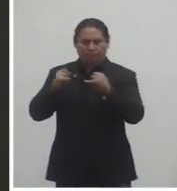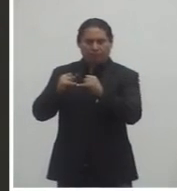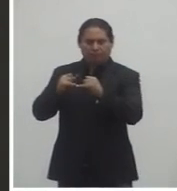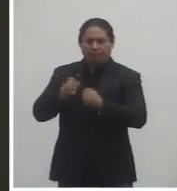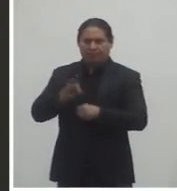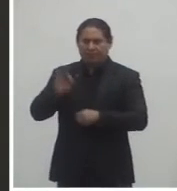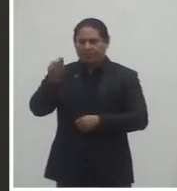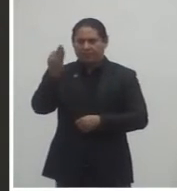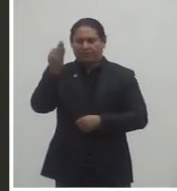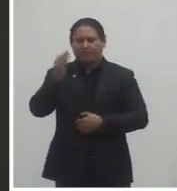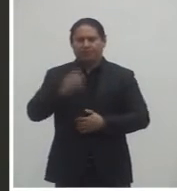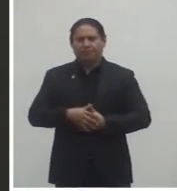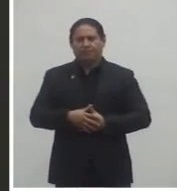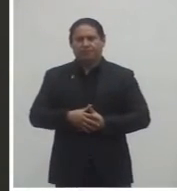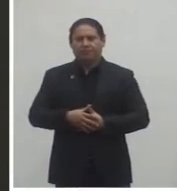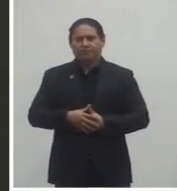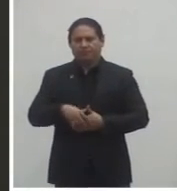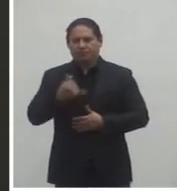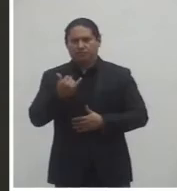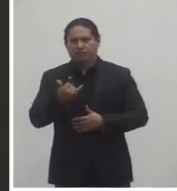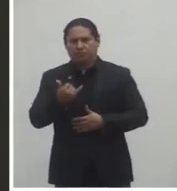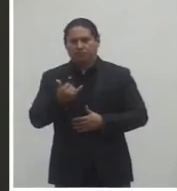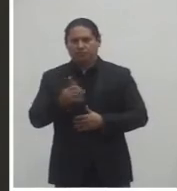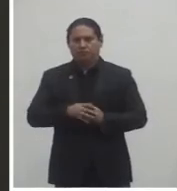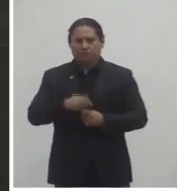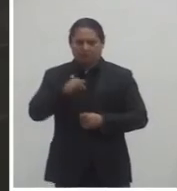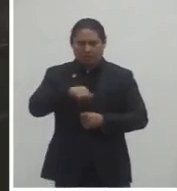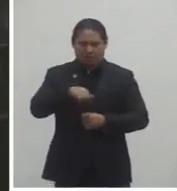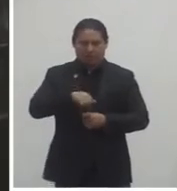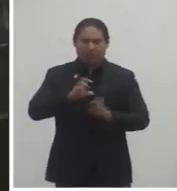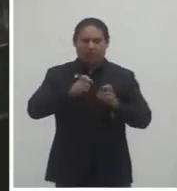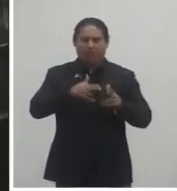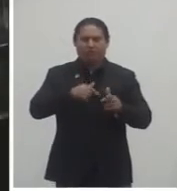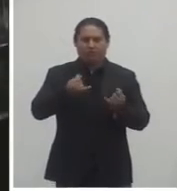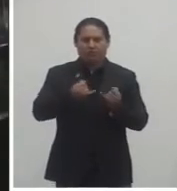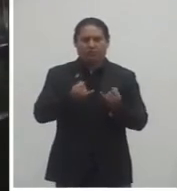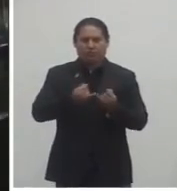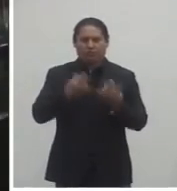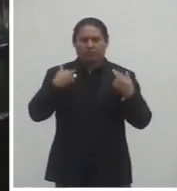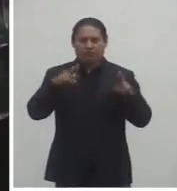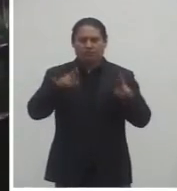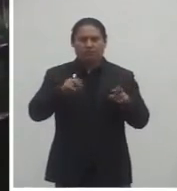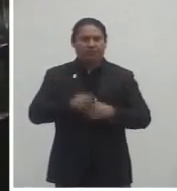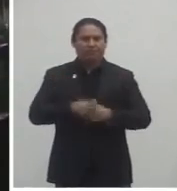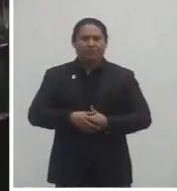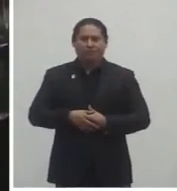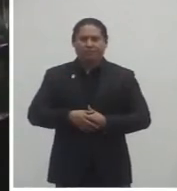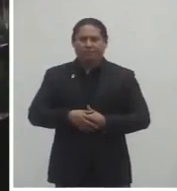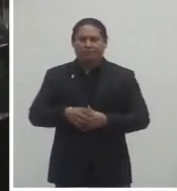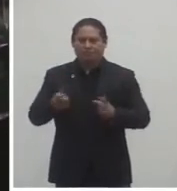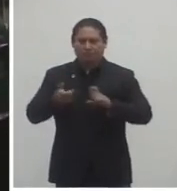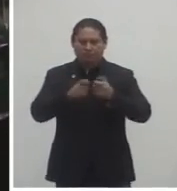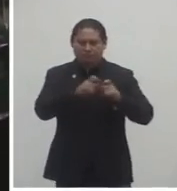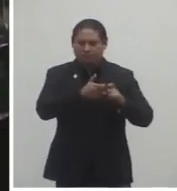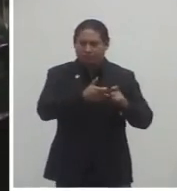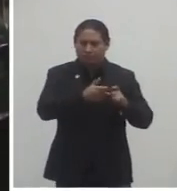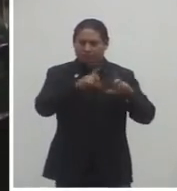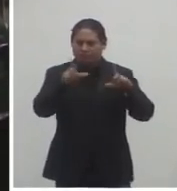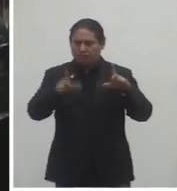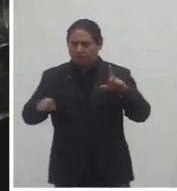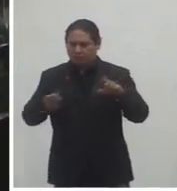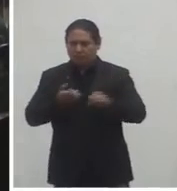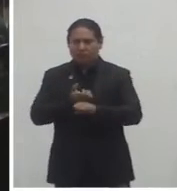de la federación y las que corresponden a Chiapas. La colaboración del gobierno nacional y la